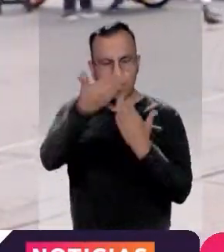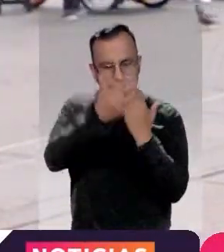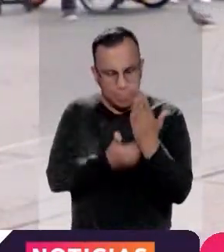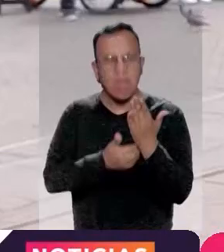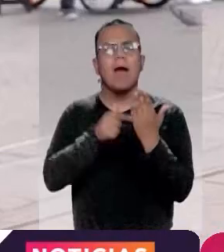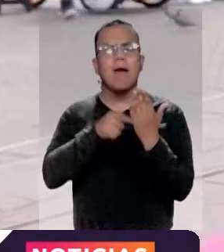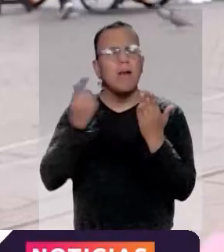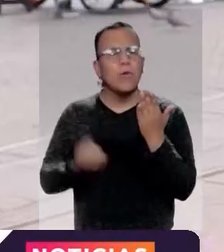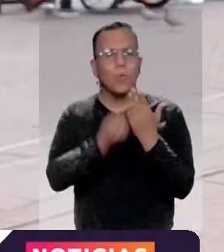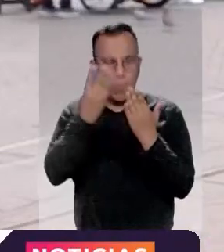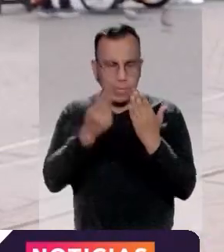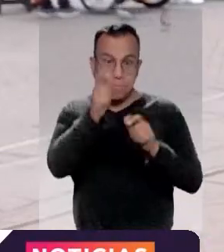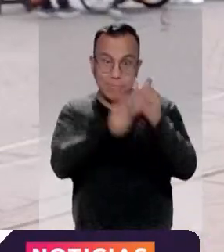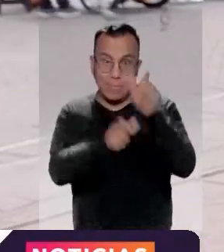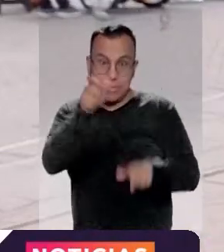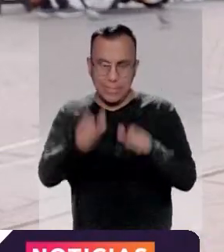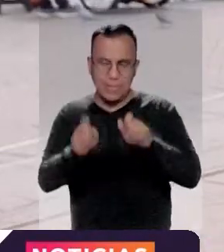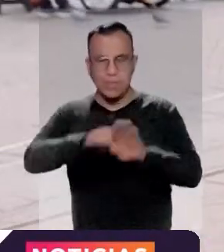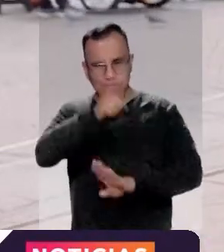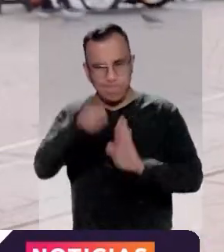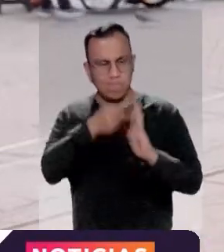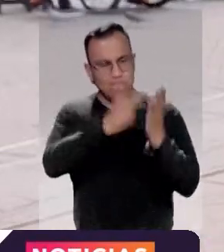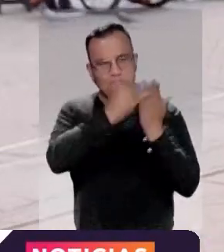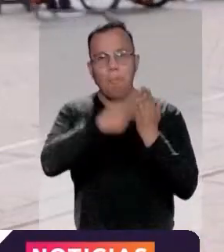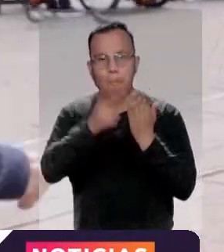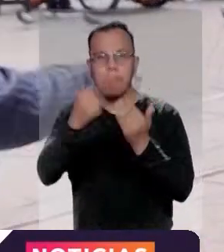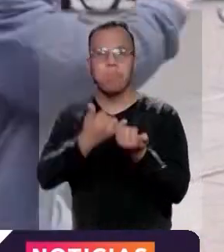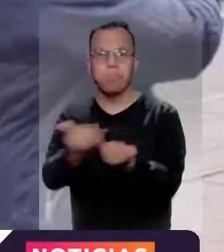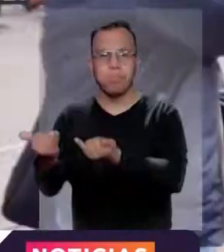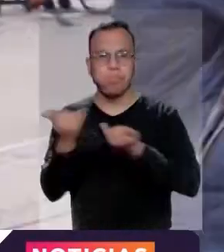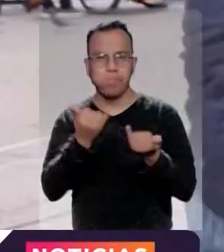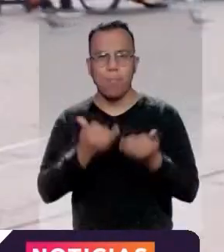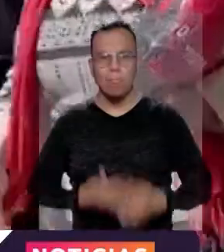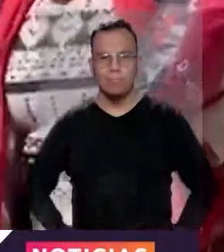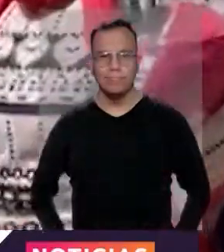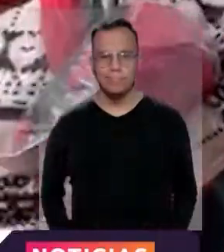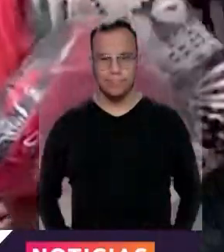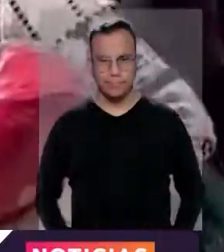podrán tener los contribuyentes por invertir en estos proyectos.